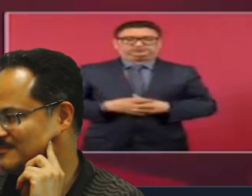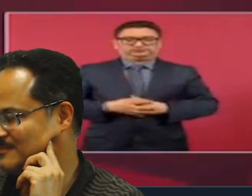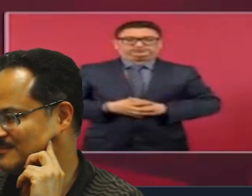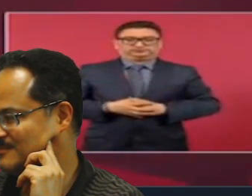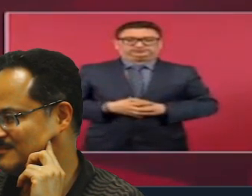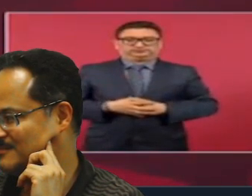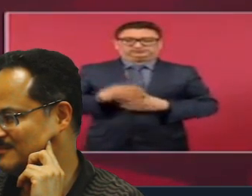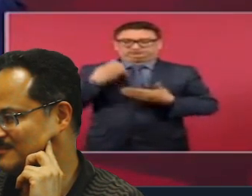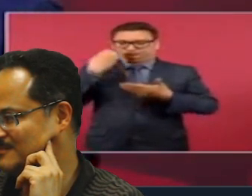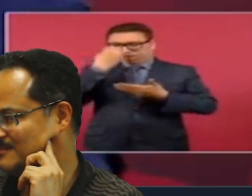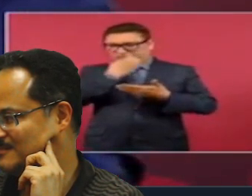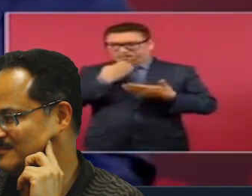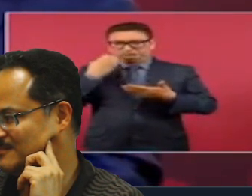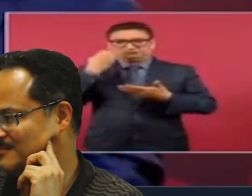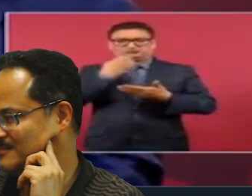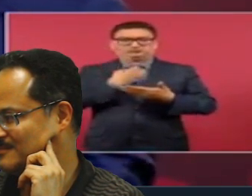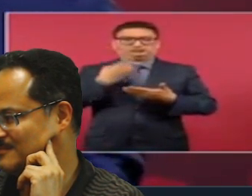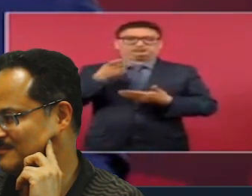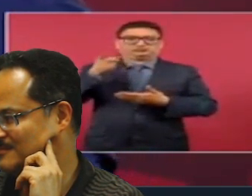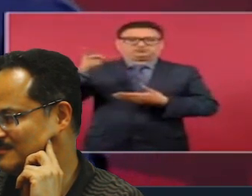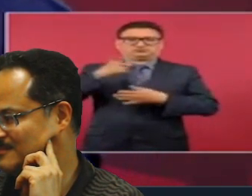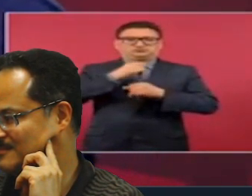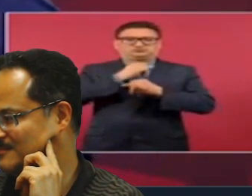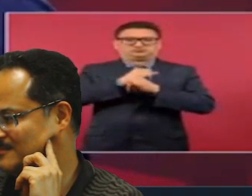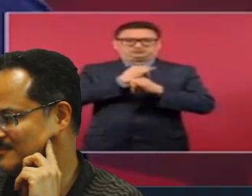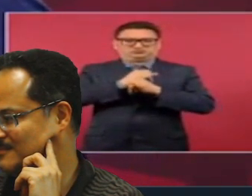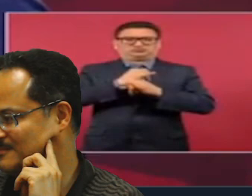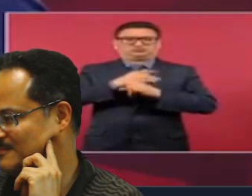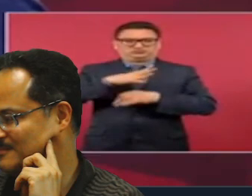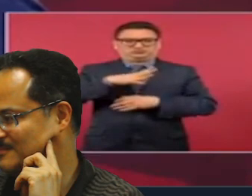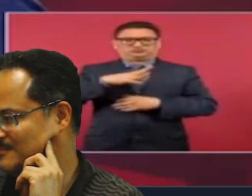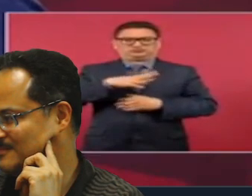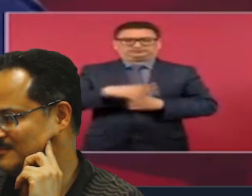que está en el internet